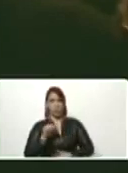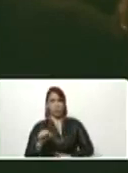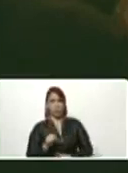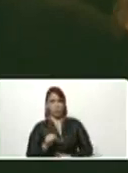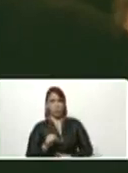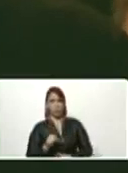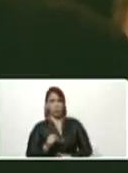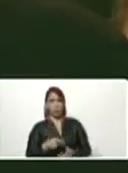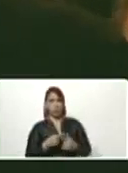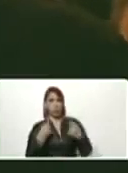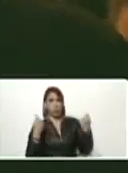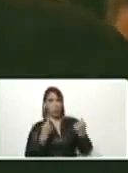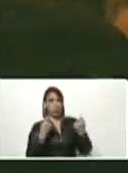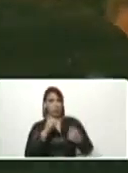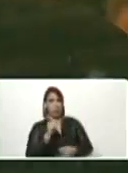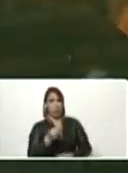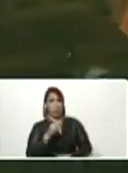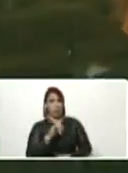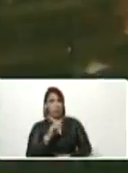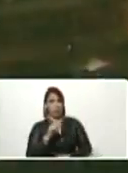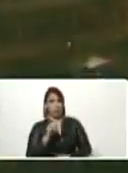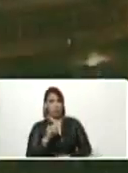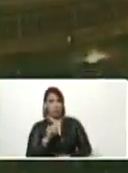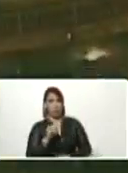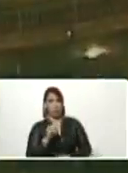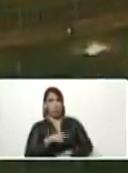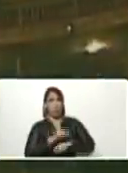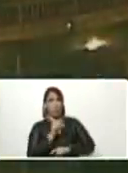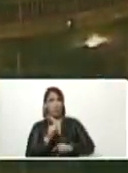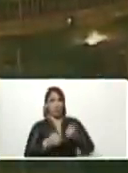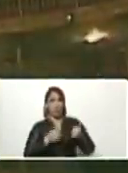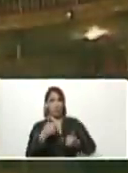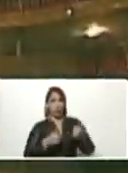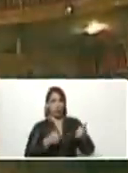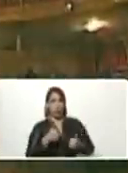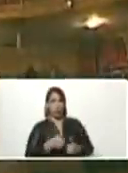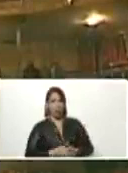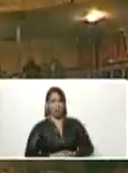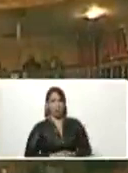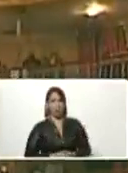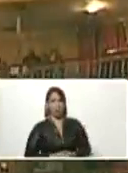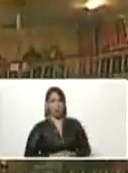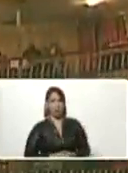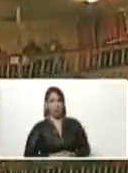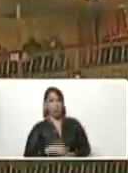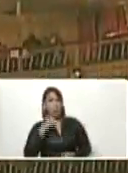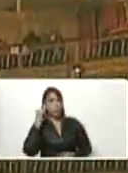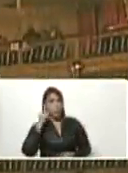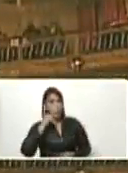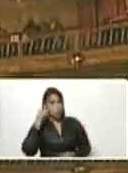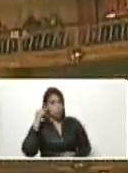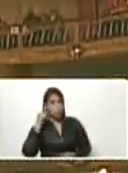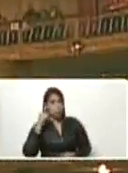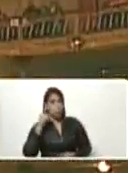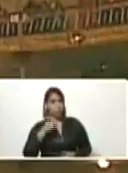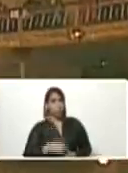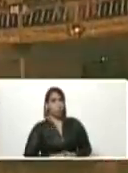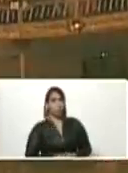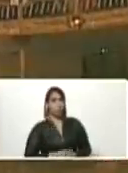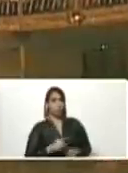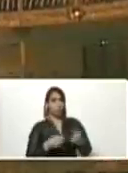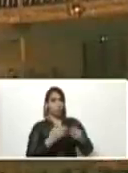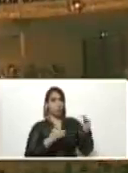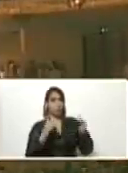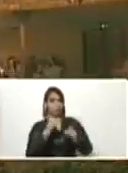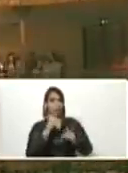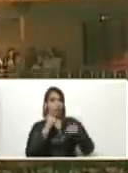Y la campaña de Quito fue el momento en el cual, sin lugar a duda, Sucre, después de superar